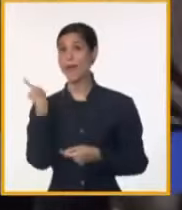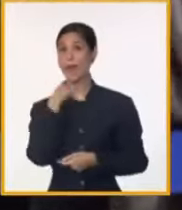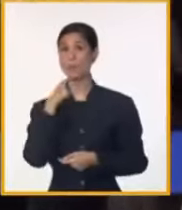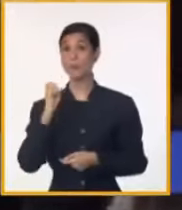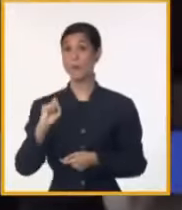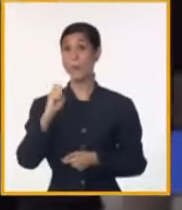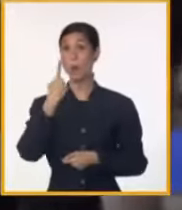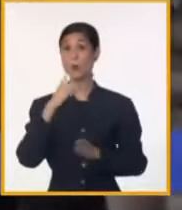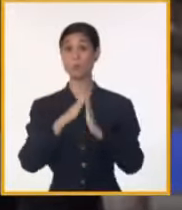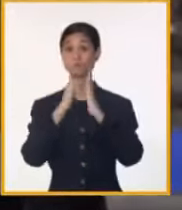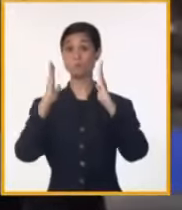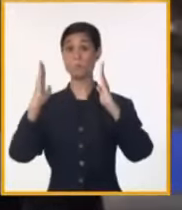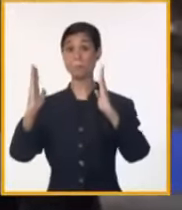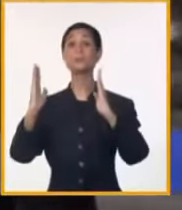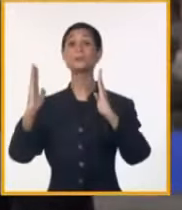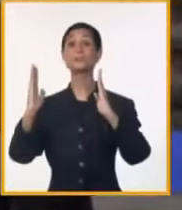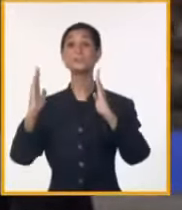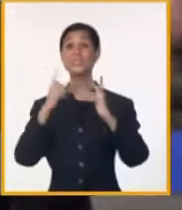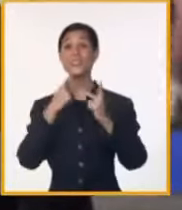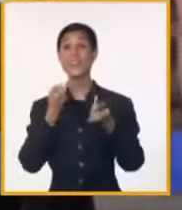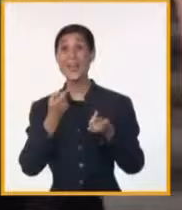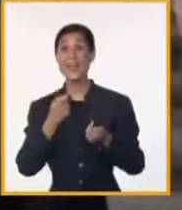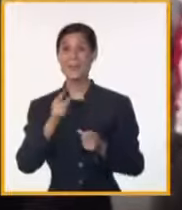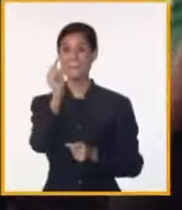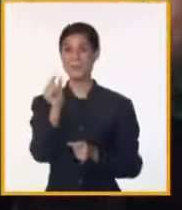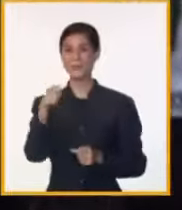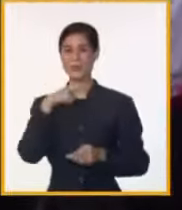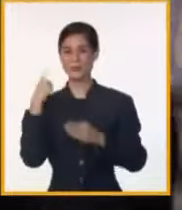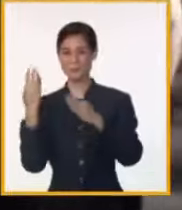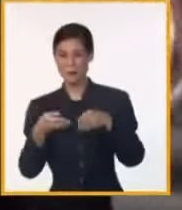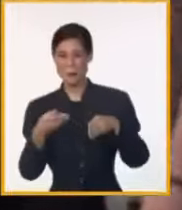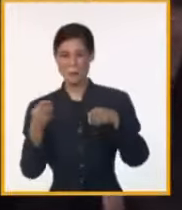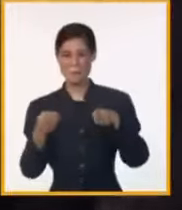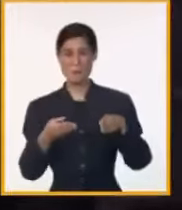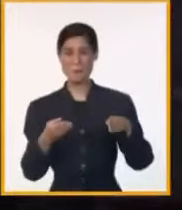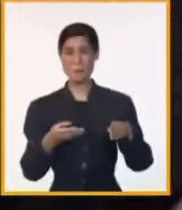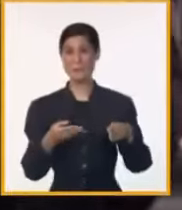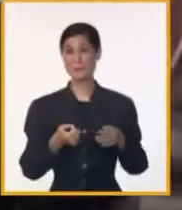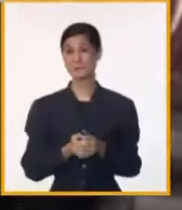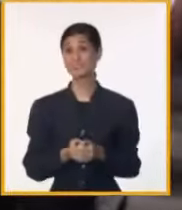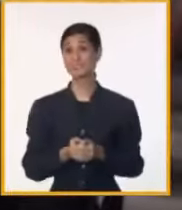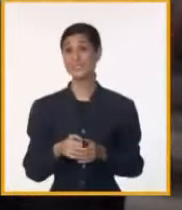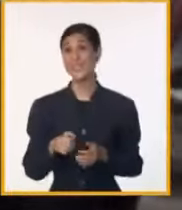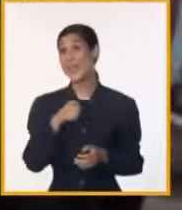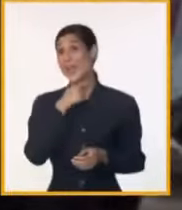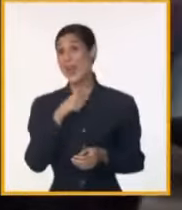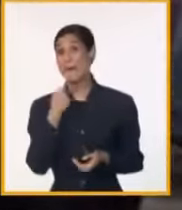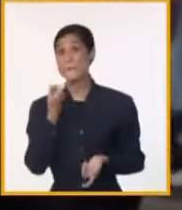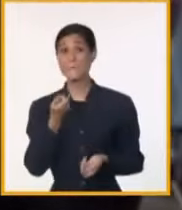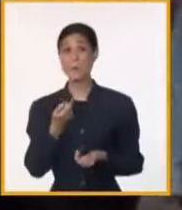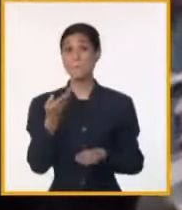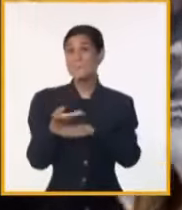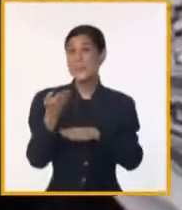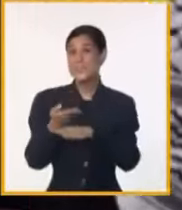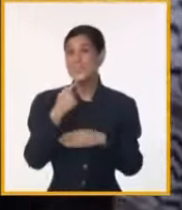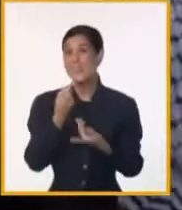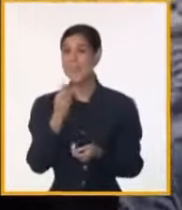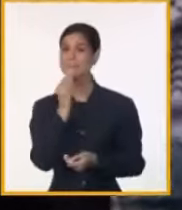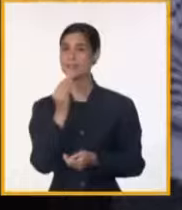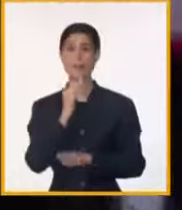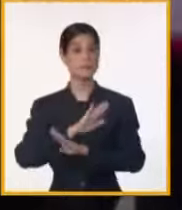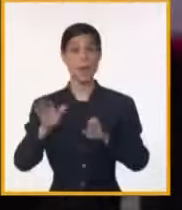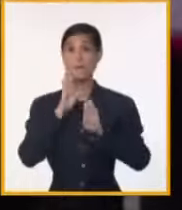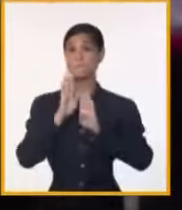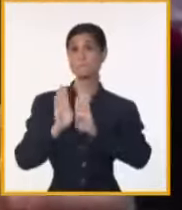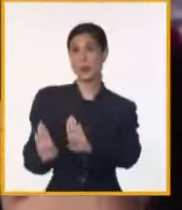genocidio conmemoramos un año donde las Naciones Unidas no tienen voz para decirle a Israel que pare un año donde siguen